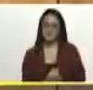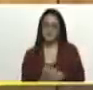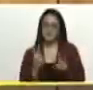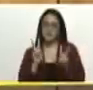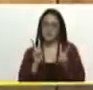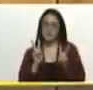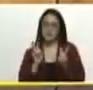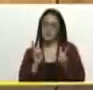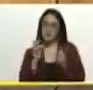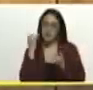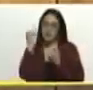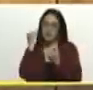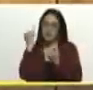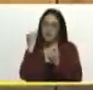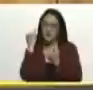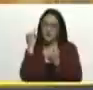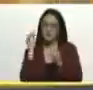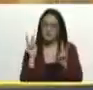Nuevos polos